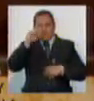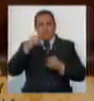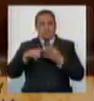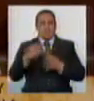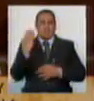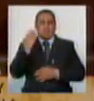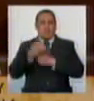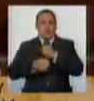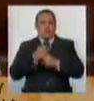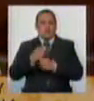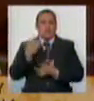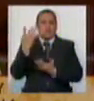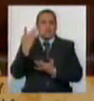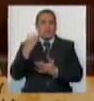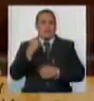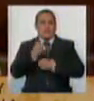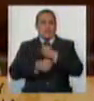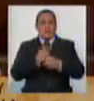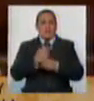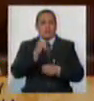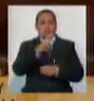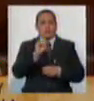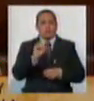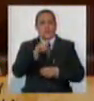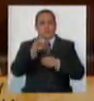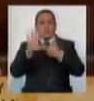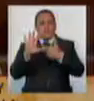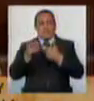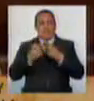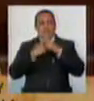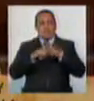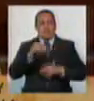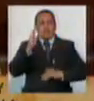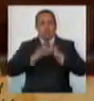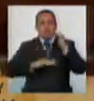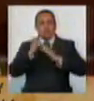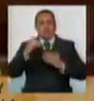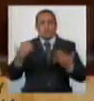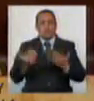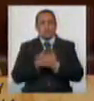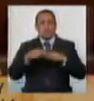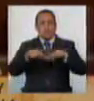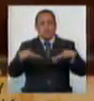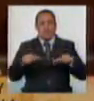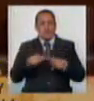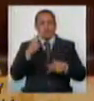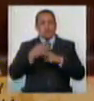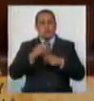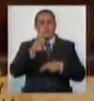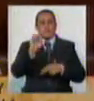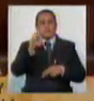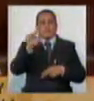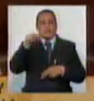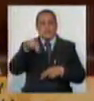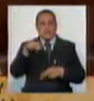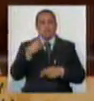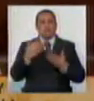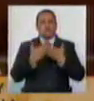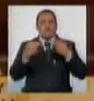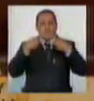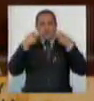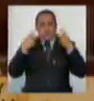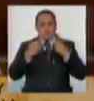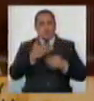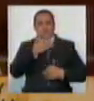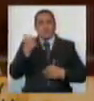décadas. Y en el año 2016 se iniciará la construcción de la nueva ciudad de Belén, en Iquitos, que permitirá mejorar